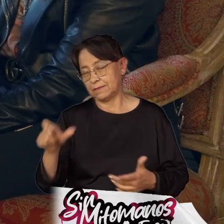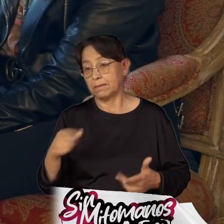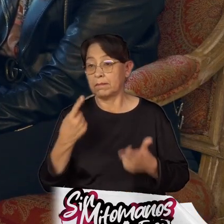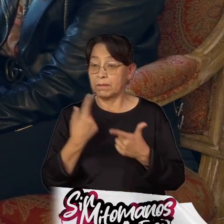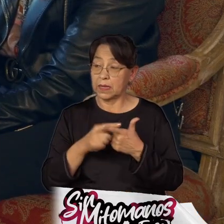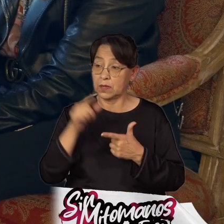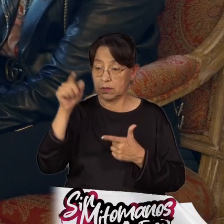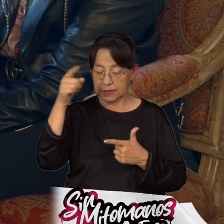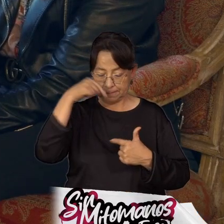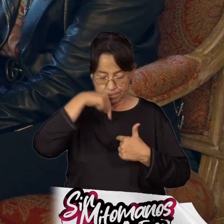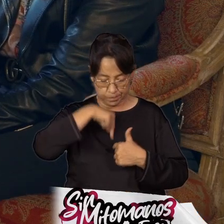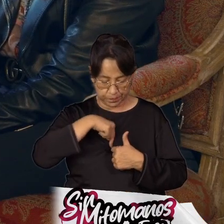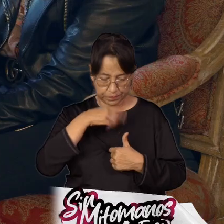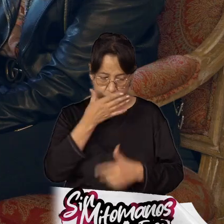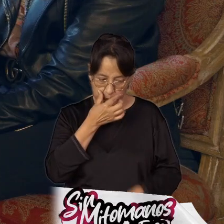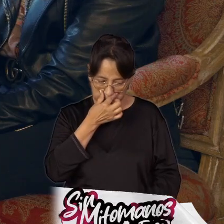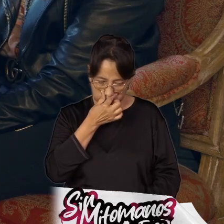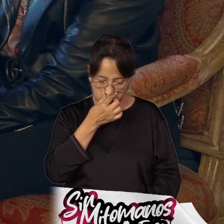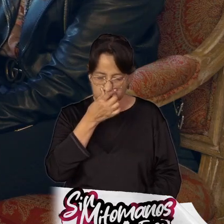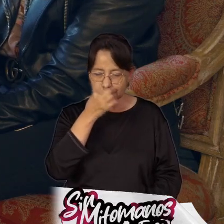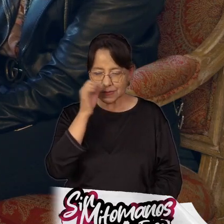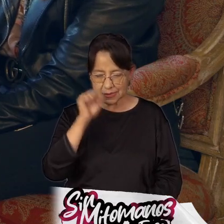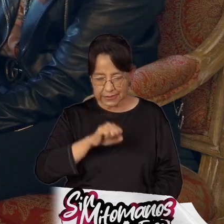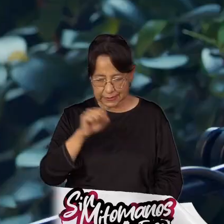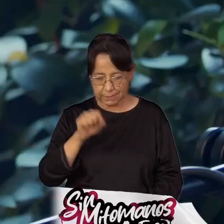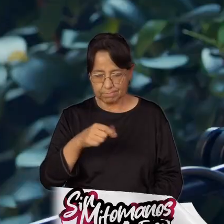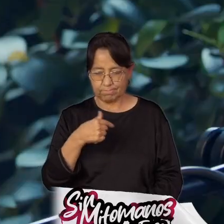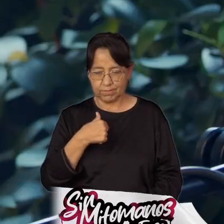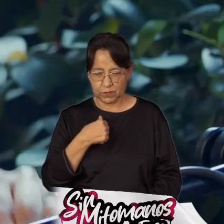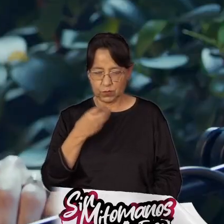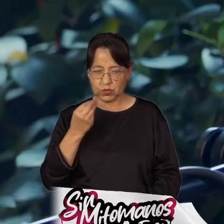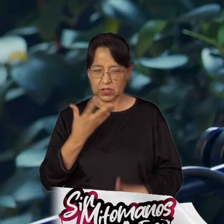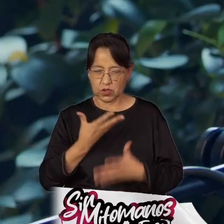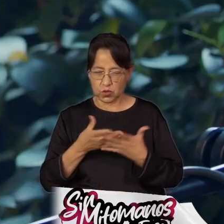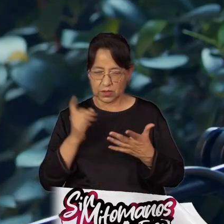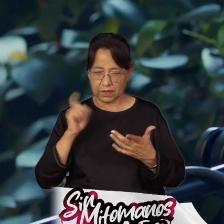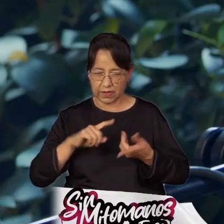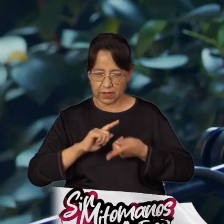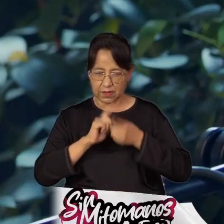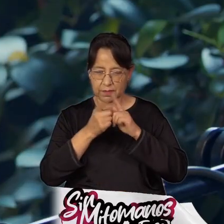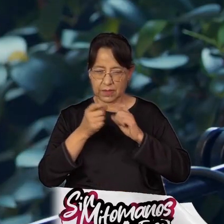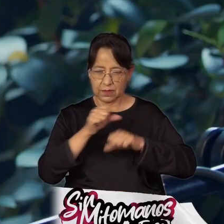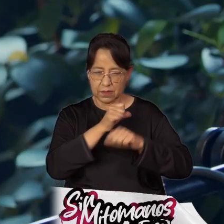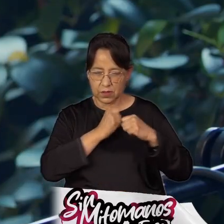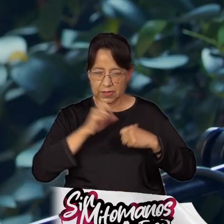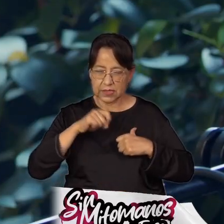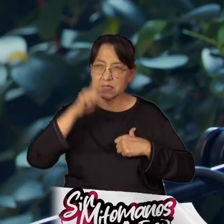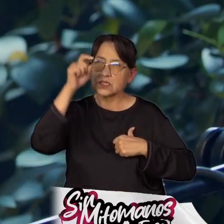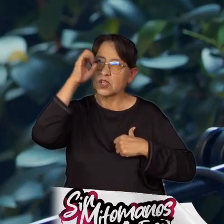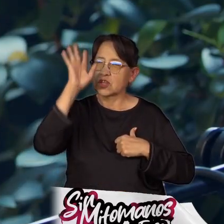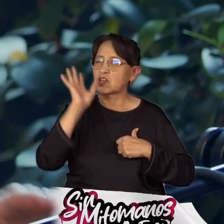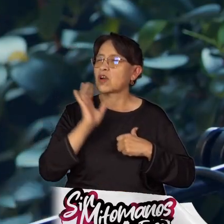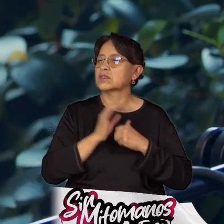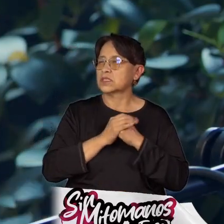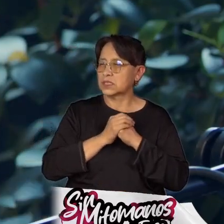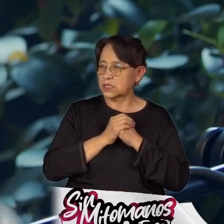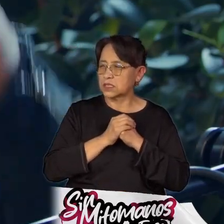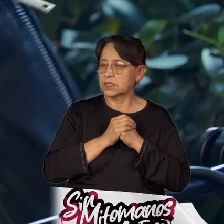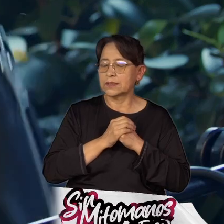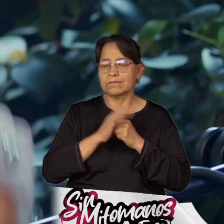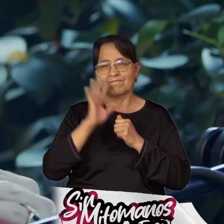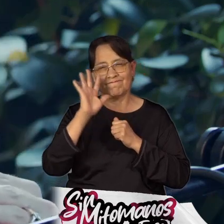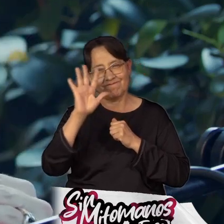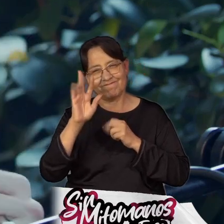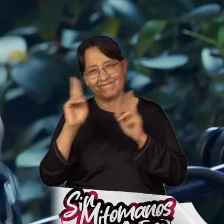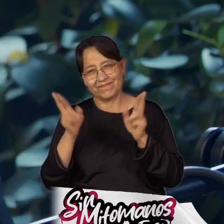que en su corazón reconocía: necesito a Dios, necesito a Jesús en mi corazón. En resumen,